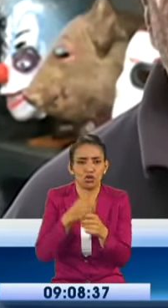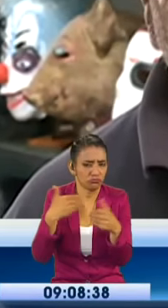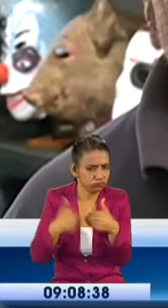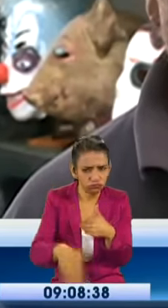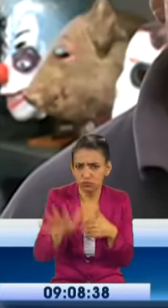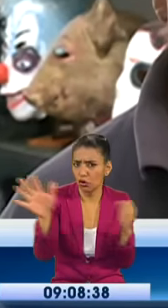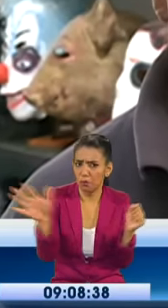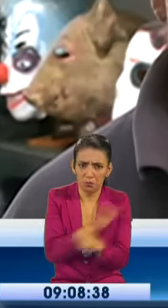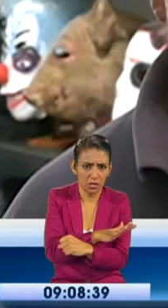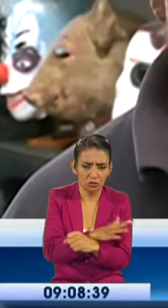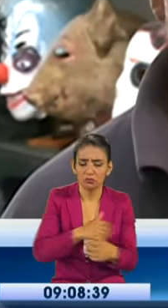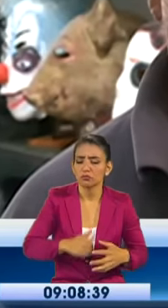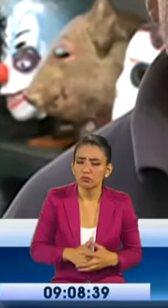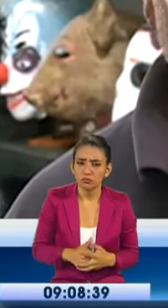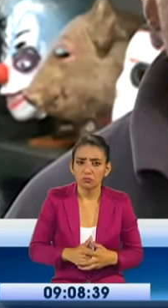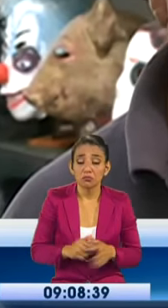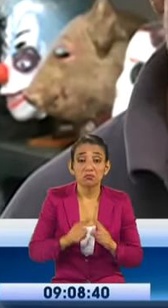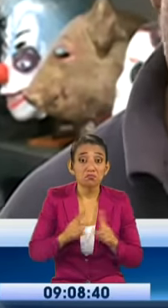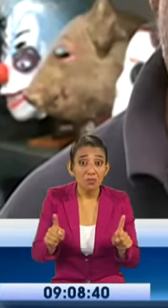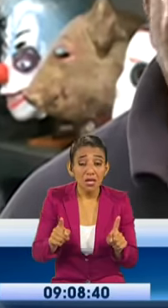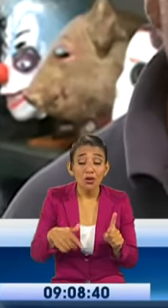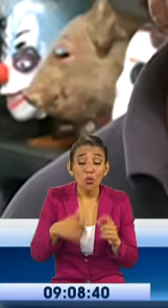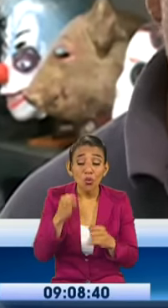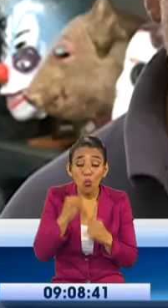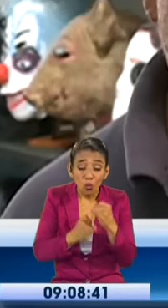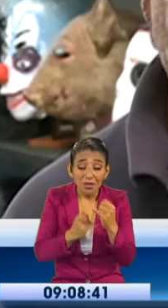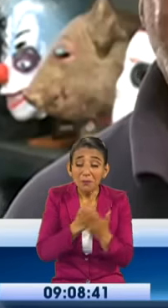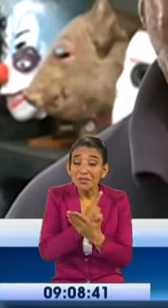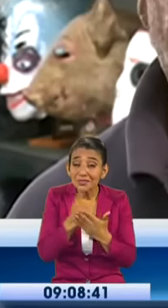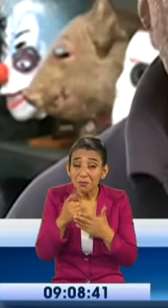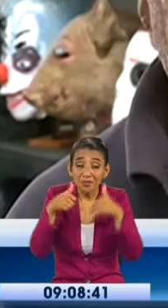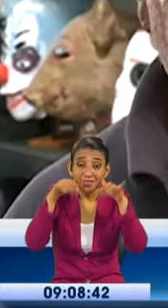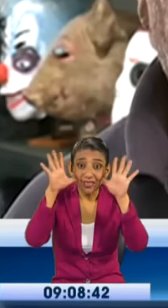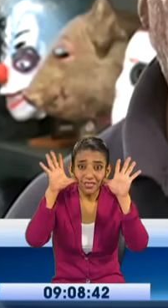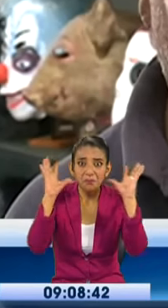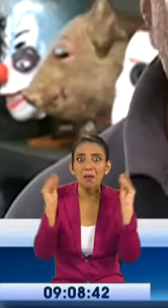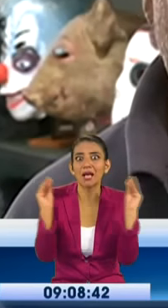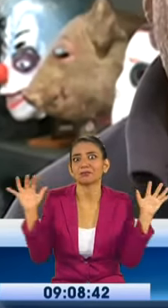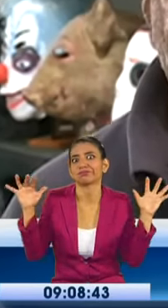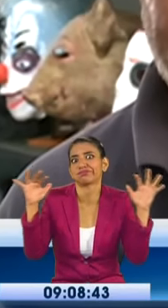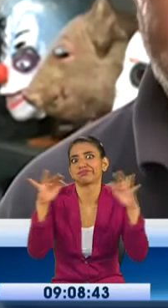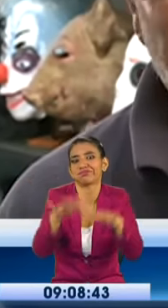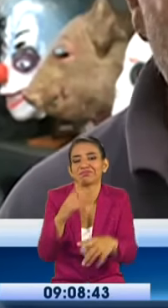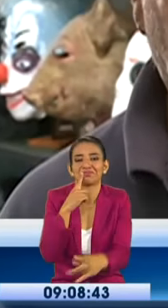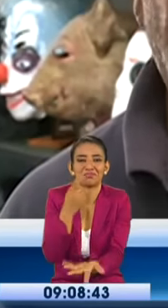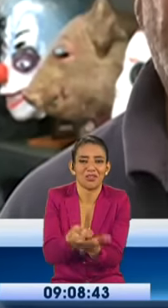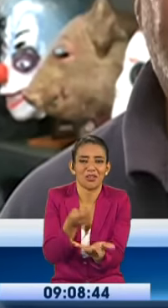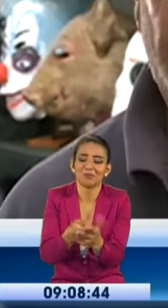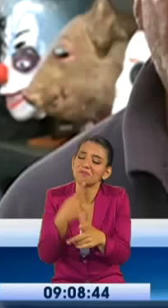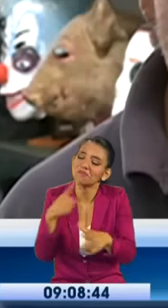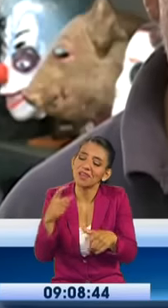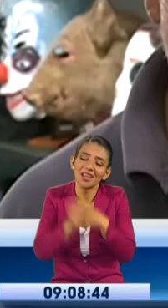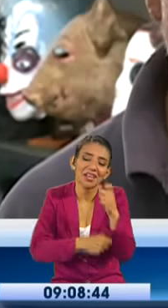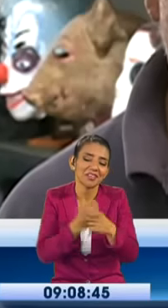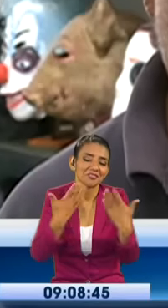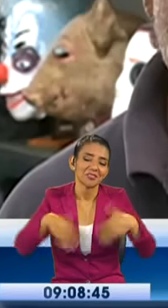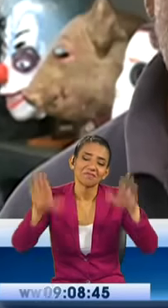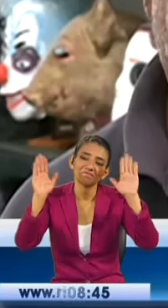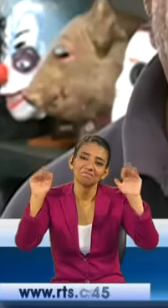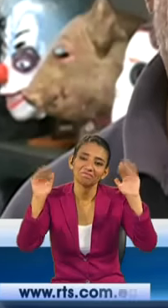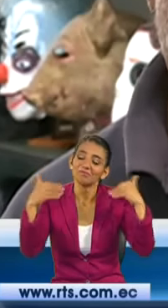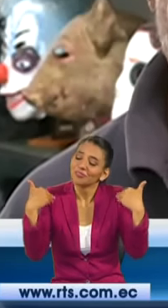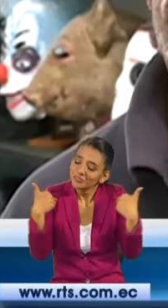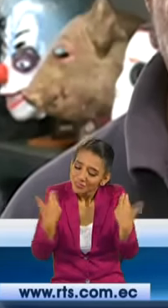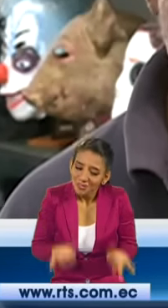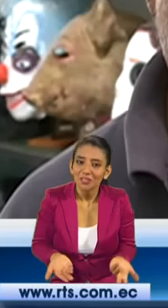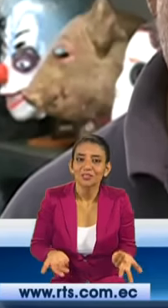del 26 al 31 de diciembre la gente viene masivamente a adquirir las máscaras que necesitan para despedir el año como debe ser, con mucha